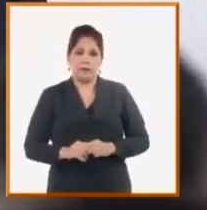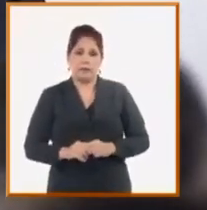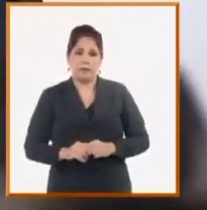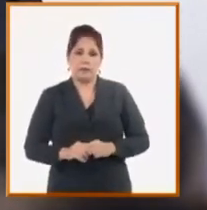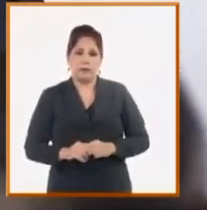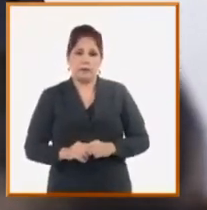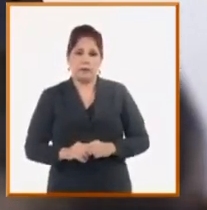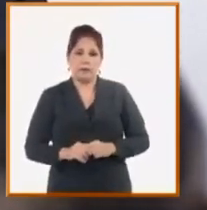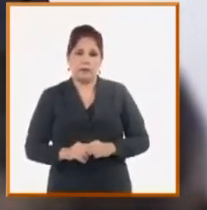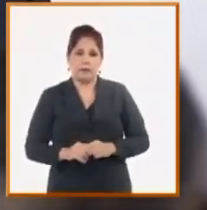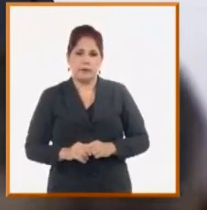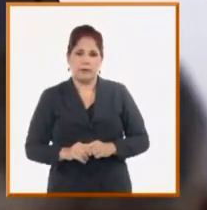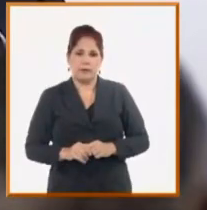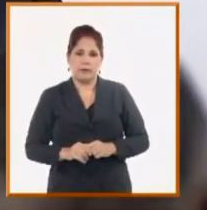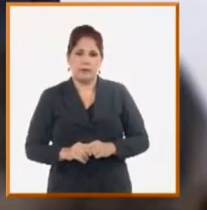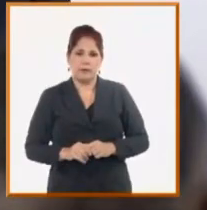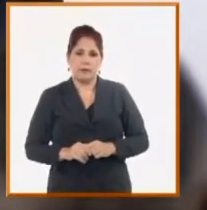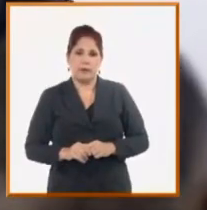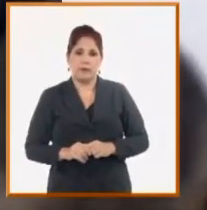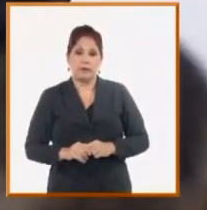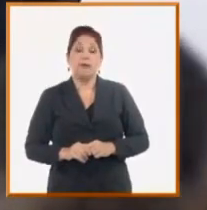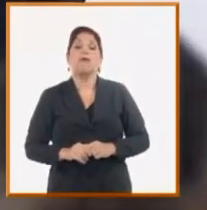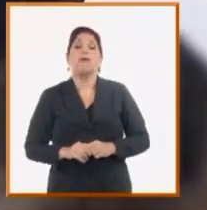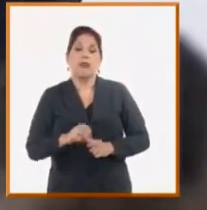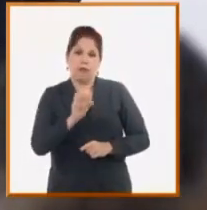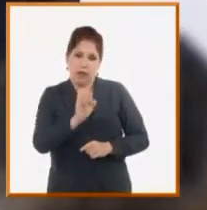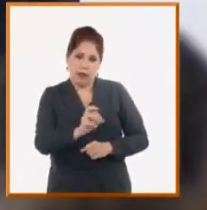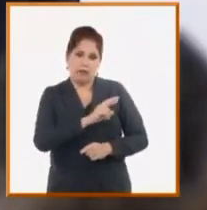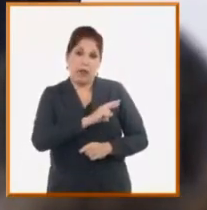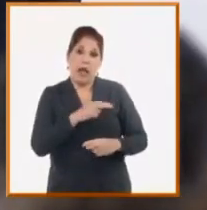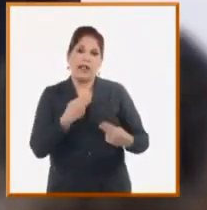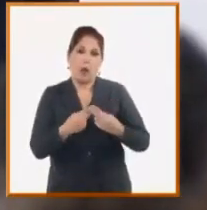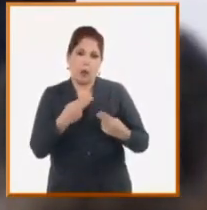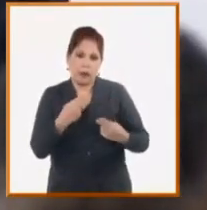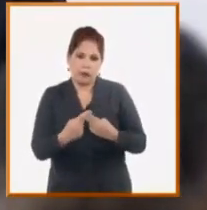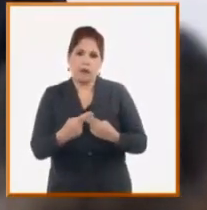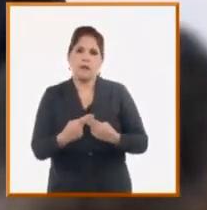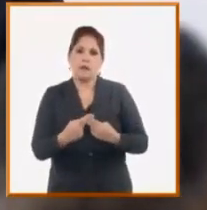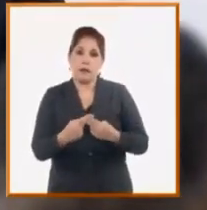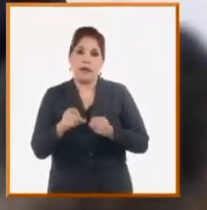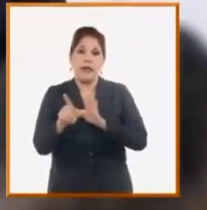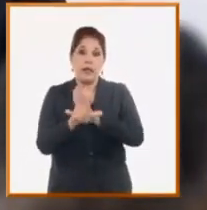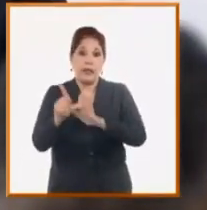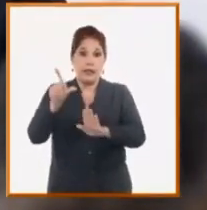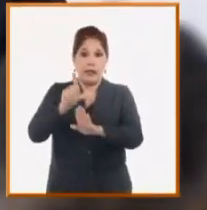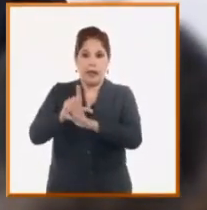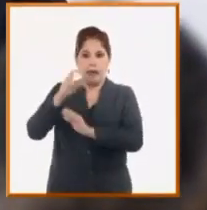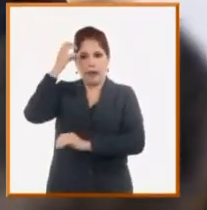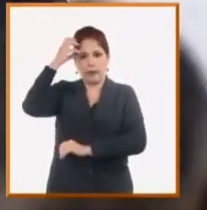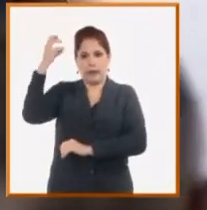Y sí, existe esa gran competencia del mercado cambiario ilegal,